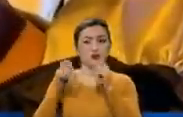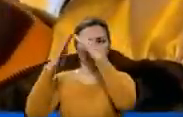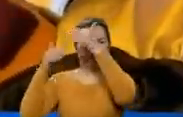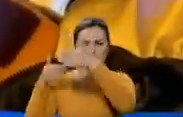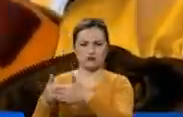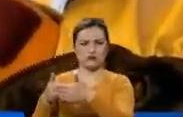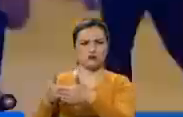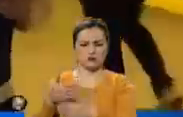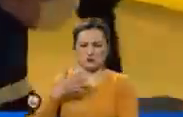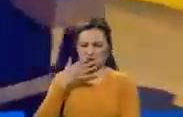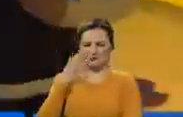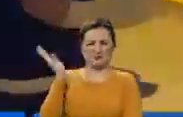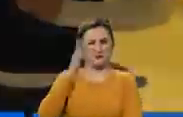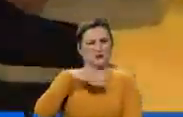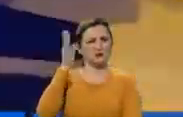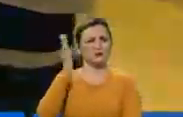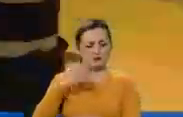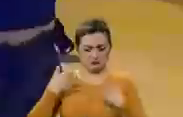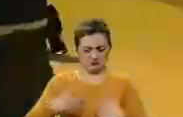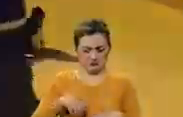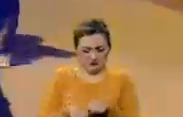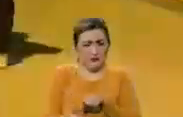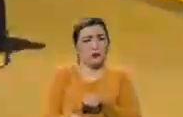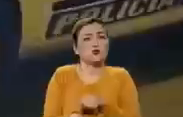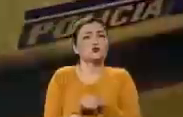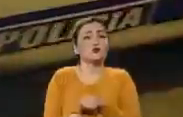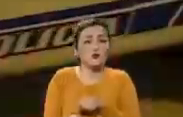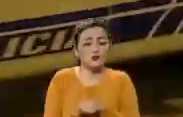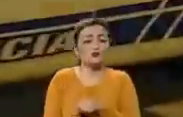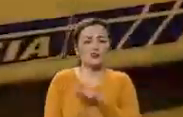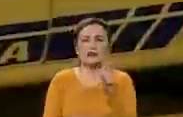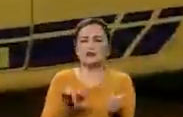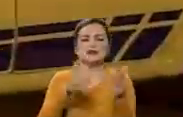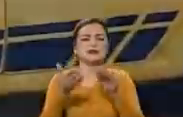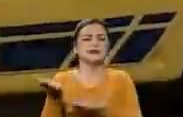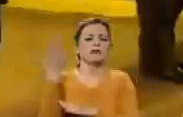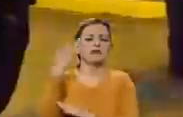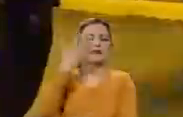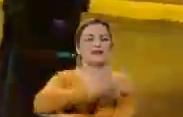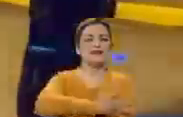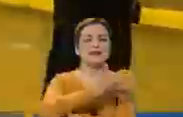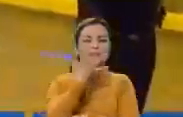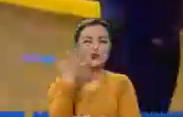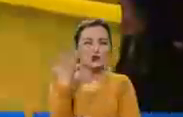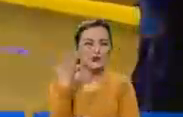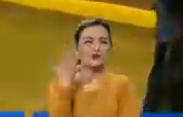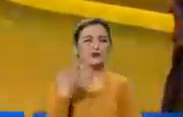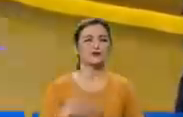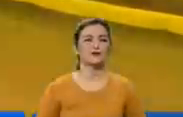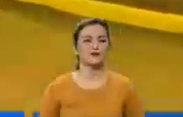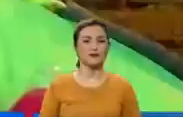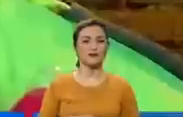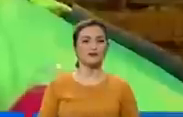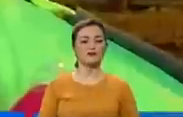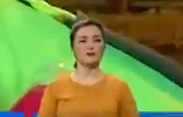se dieron cuenta por el olor. Por la descomposición de los cuerpos, se presume que los ciudadanos murieron hace 5 días aproximadamente.